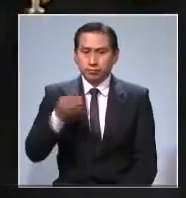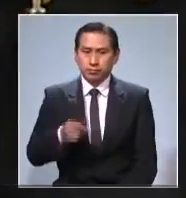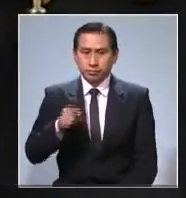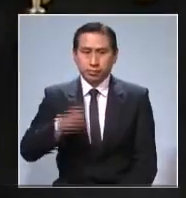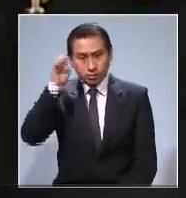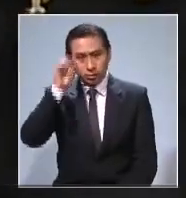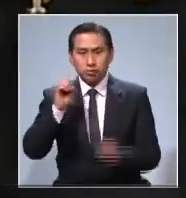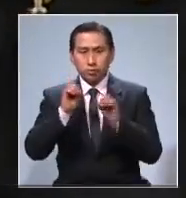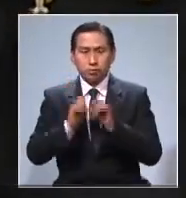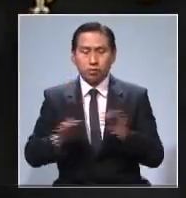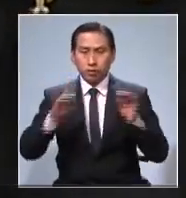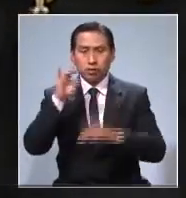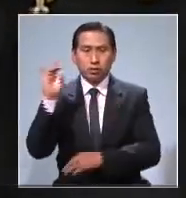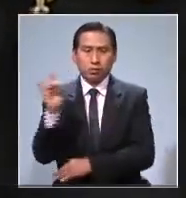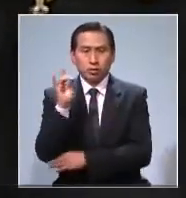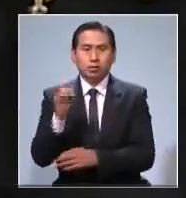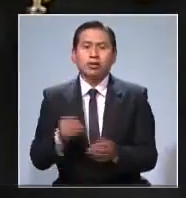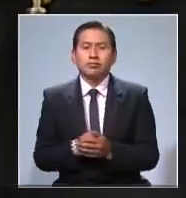Estado Plurinacional de Bolivia.